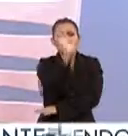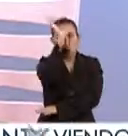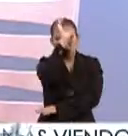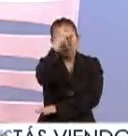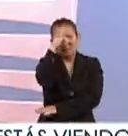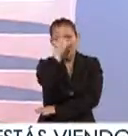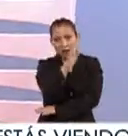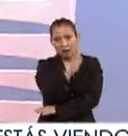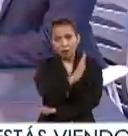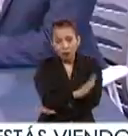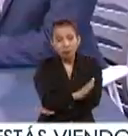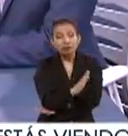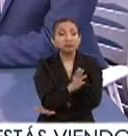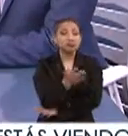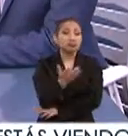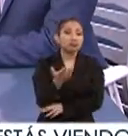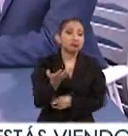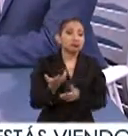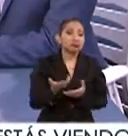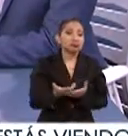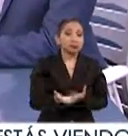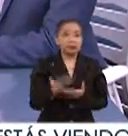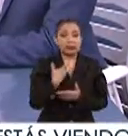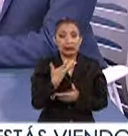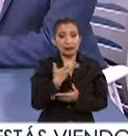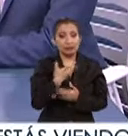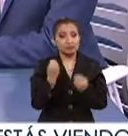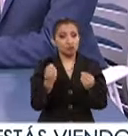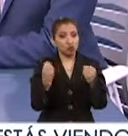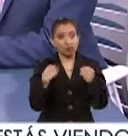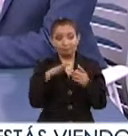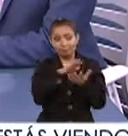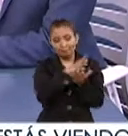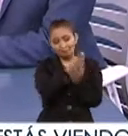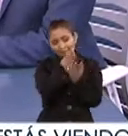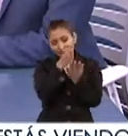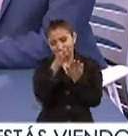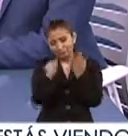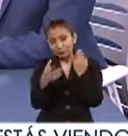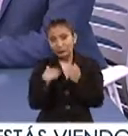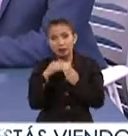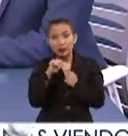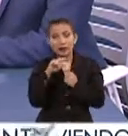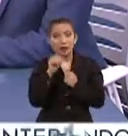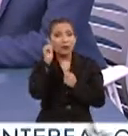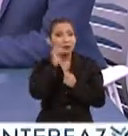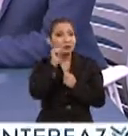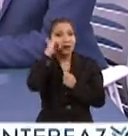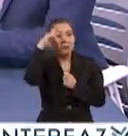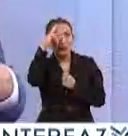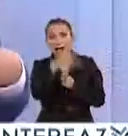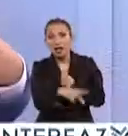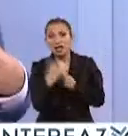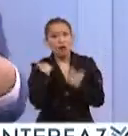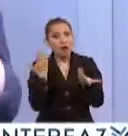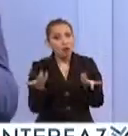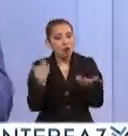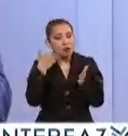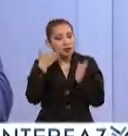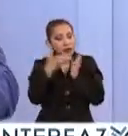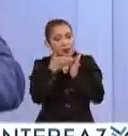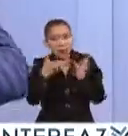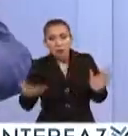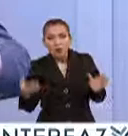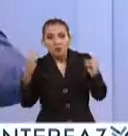como mexicanos que pues tiene muchísimas aristas. Así es, Ana Cristina, como siempre México, estamos entrando en una etapa